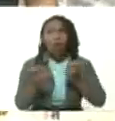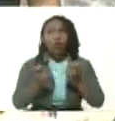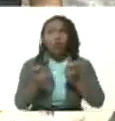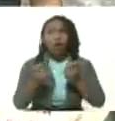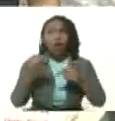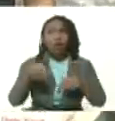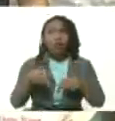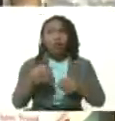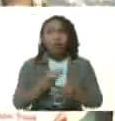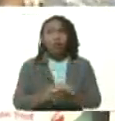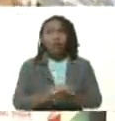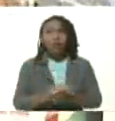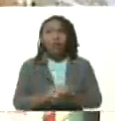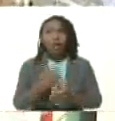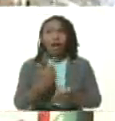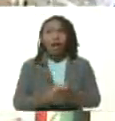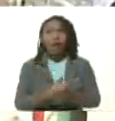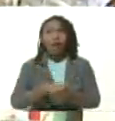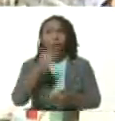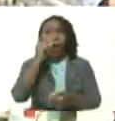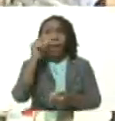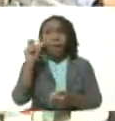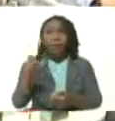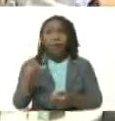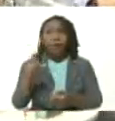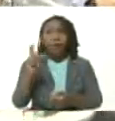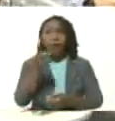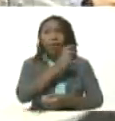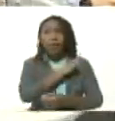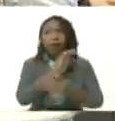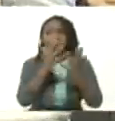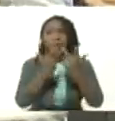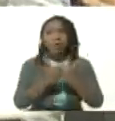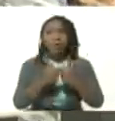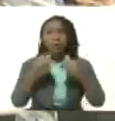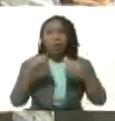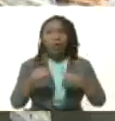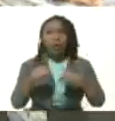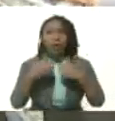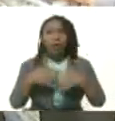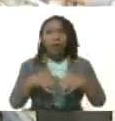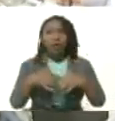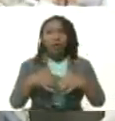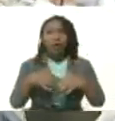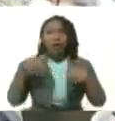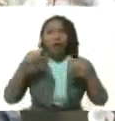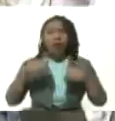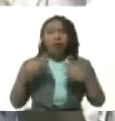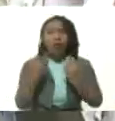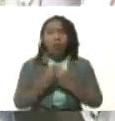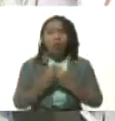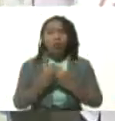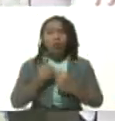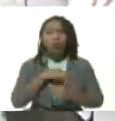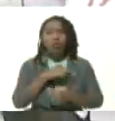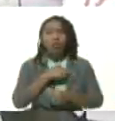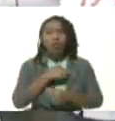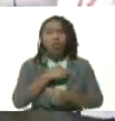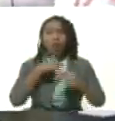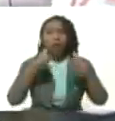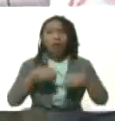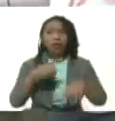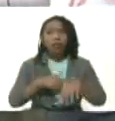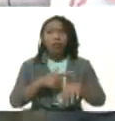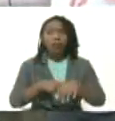planta, y el hermano Jorge Isea, gerente administrativo de la planta. Si me permite, hermano presidente, nosotros en este